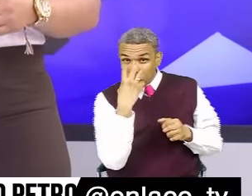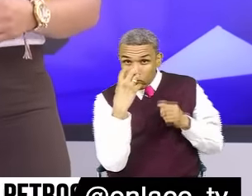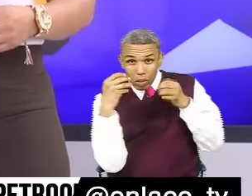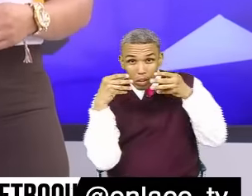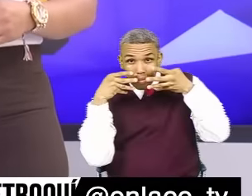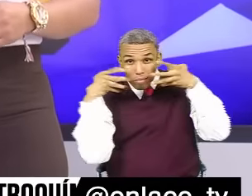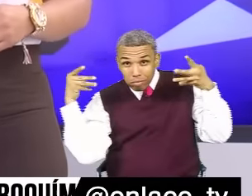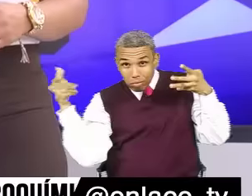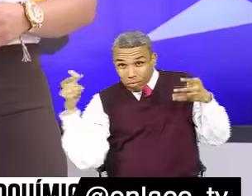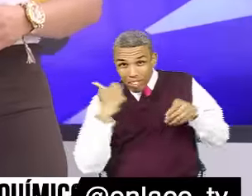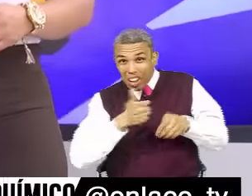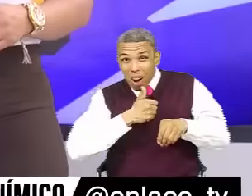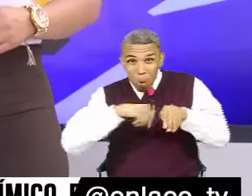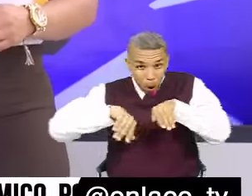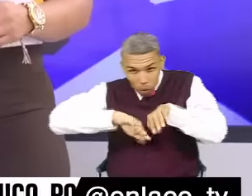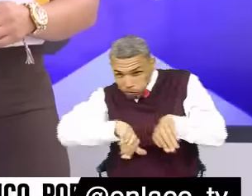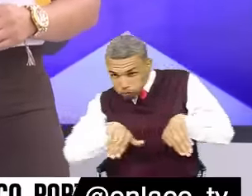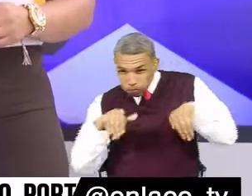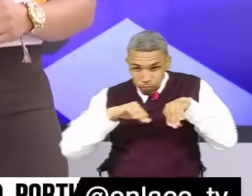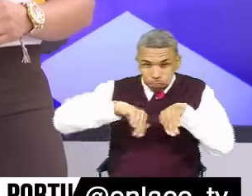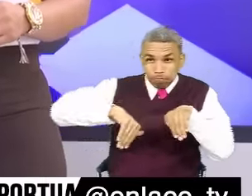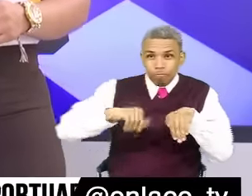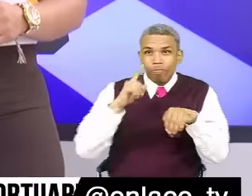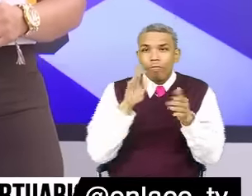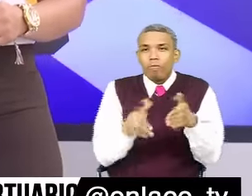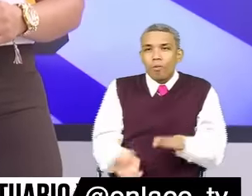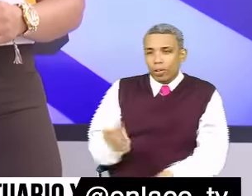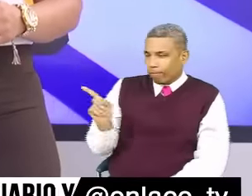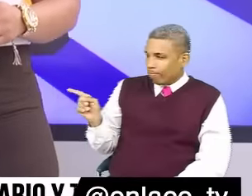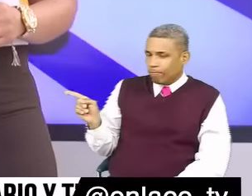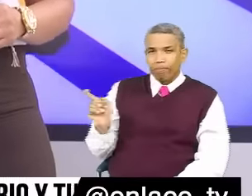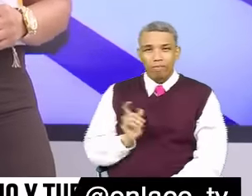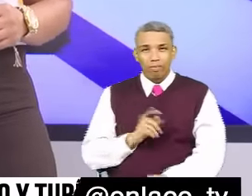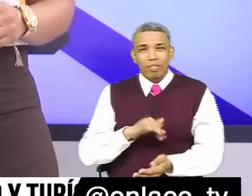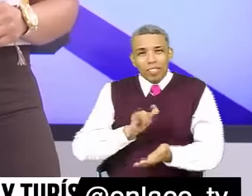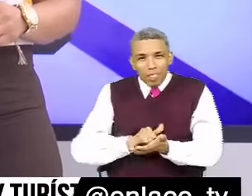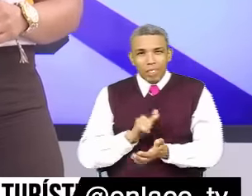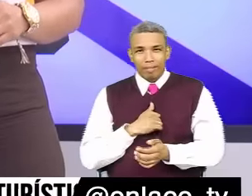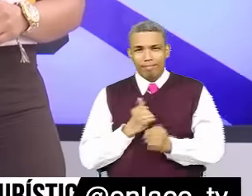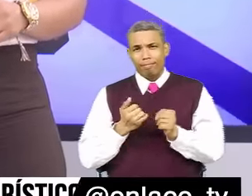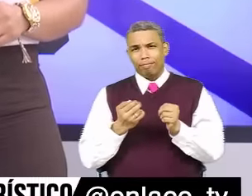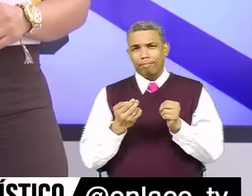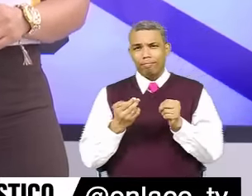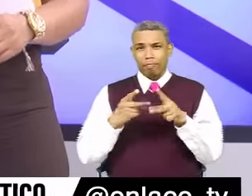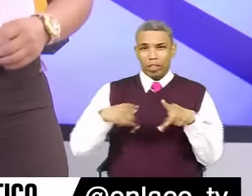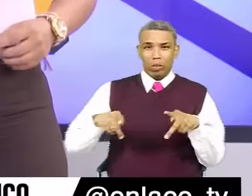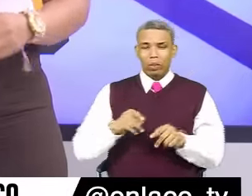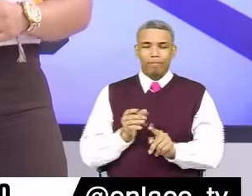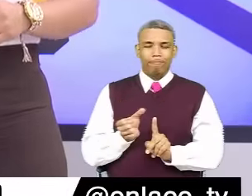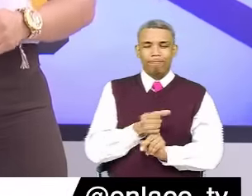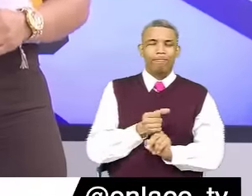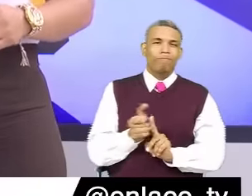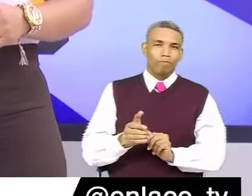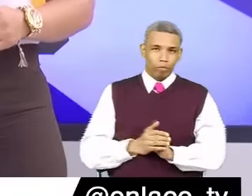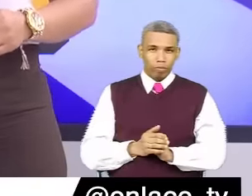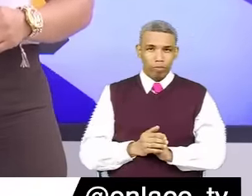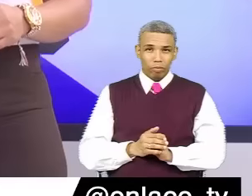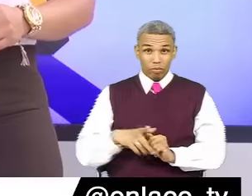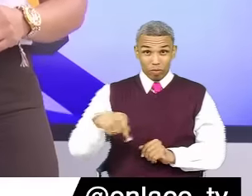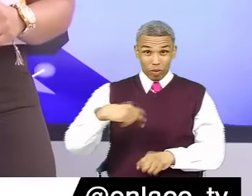ambientalistas de nuestra ciudad, quienes hallaron la especie muerta en aguas de la Ciénaga San Silvestre. Con este, ya son 5 los mamíferos que